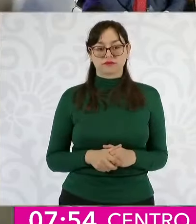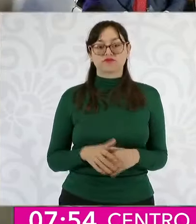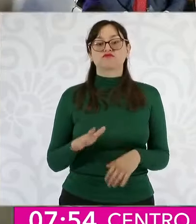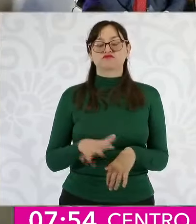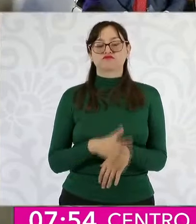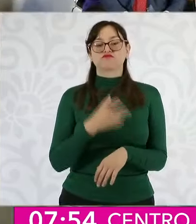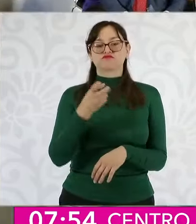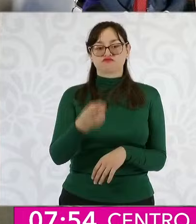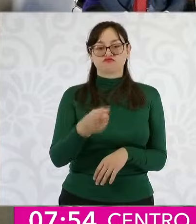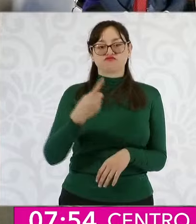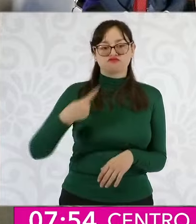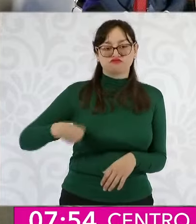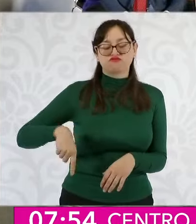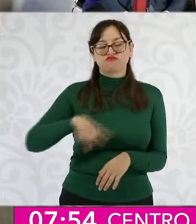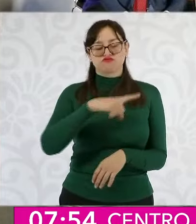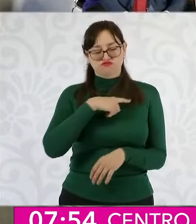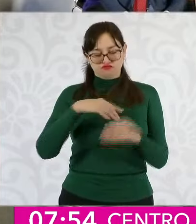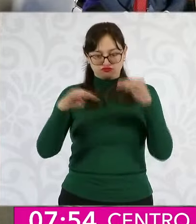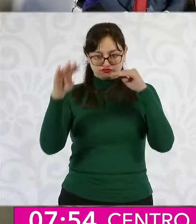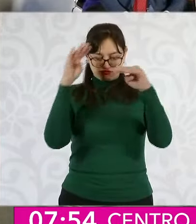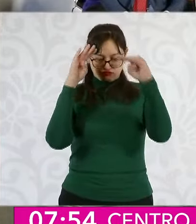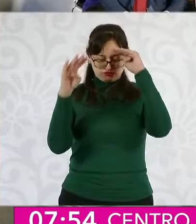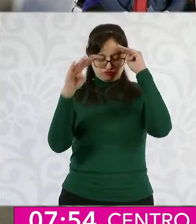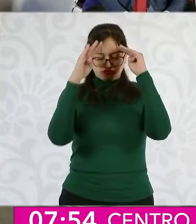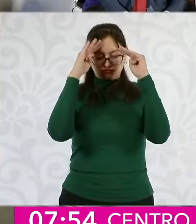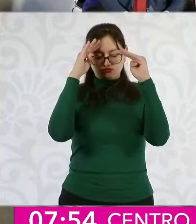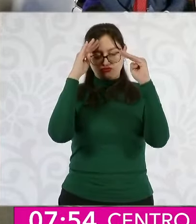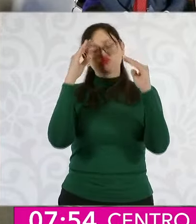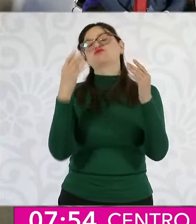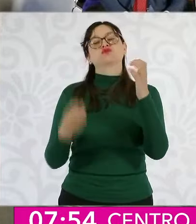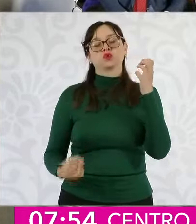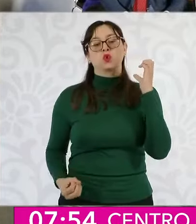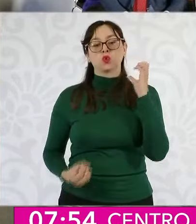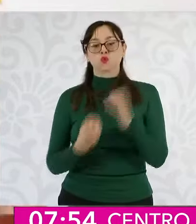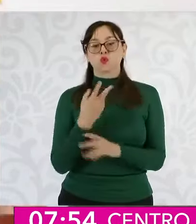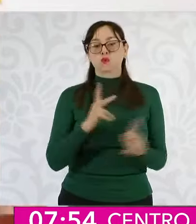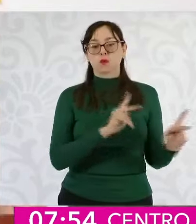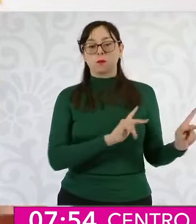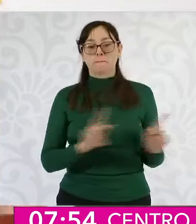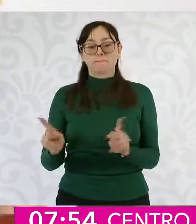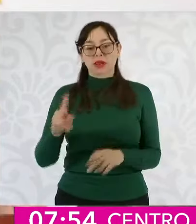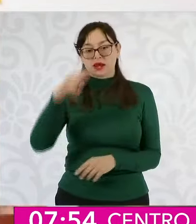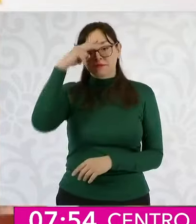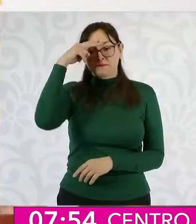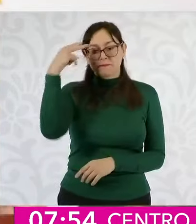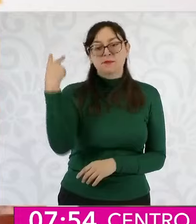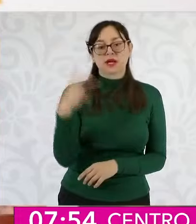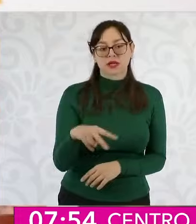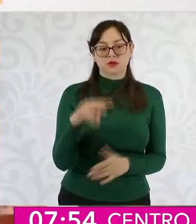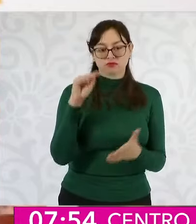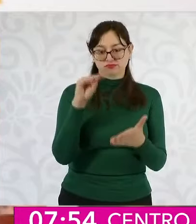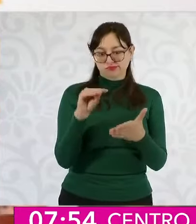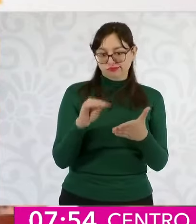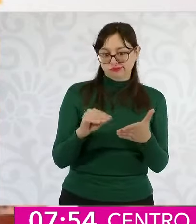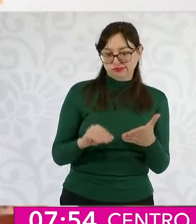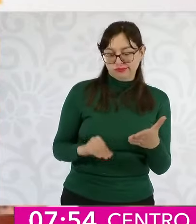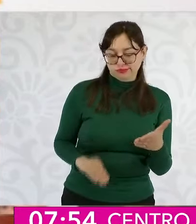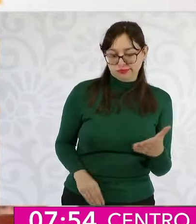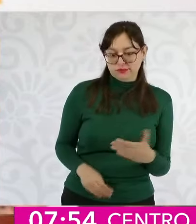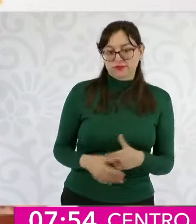planteó la Estrategia Nacional de Relocalización y el Plan México. Y si bien es cierto que